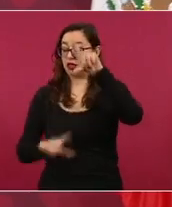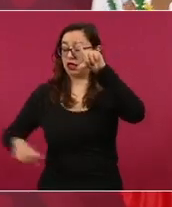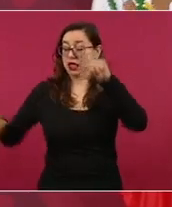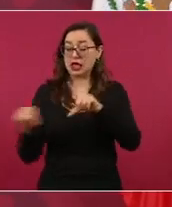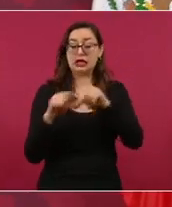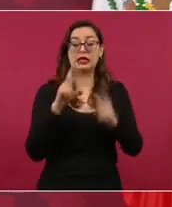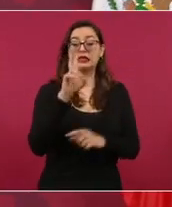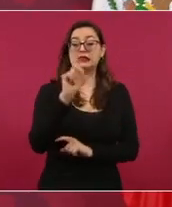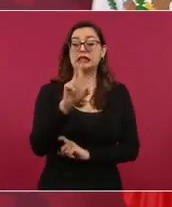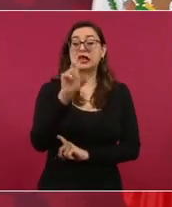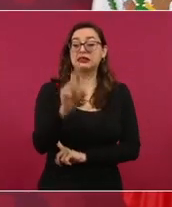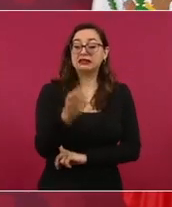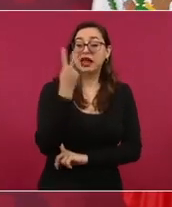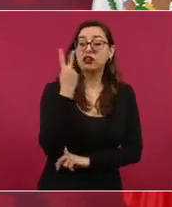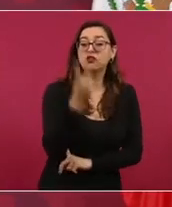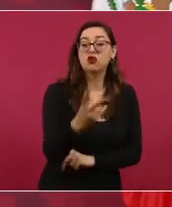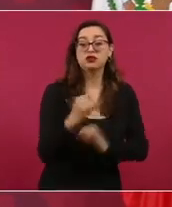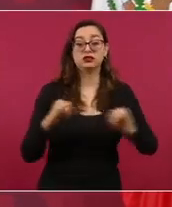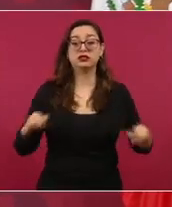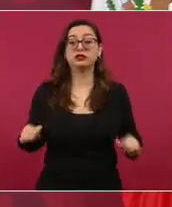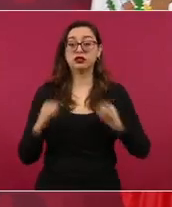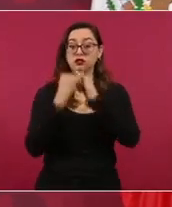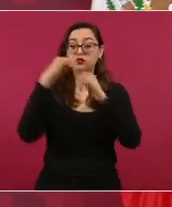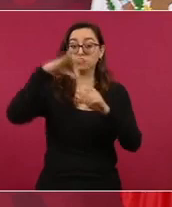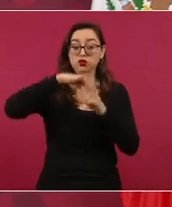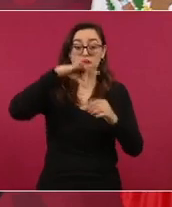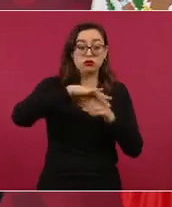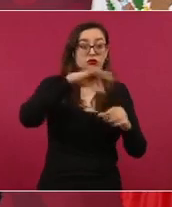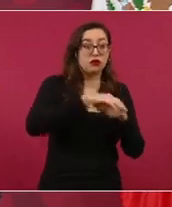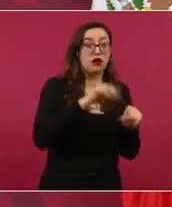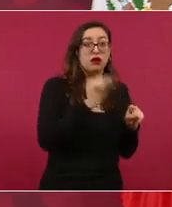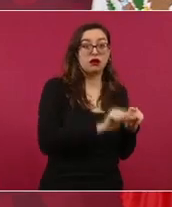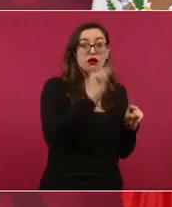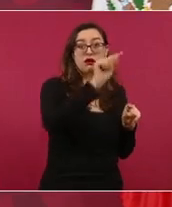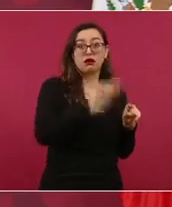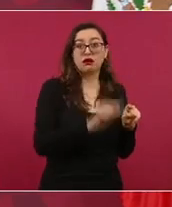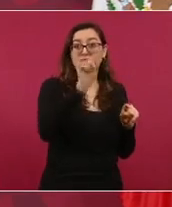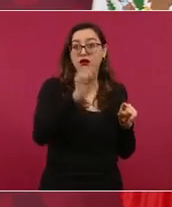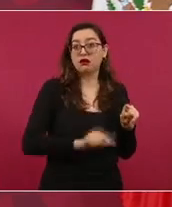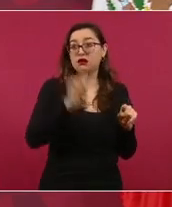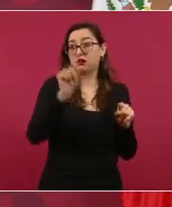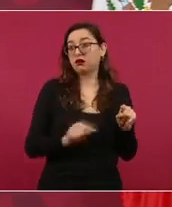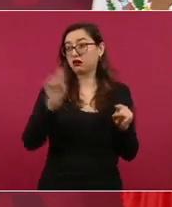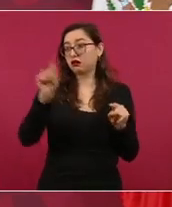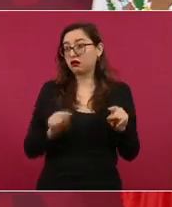organizar las elecciones, que hubiese uno